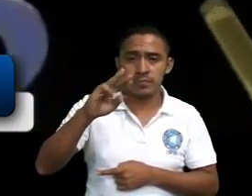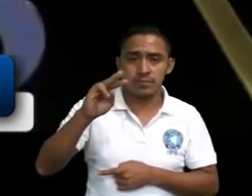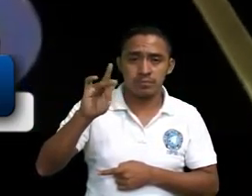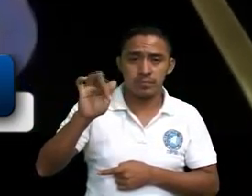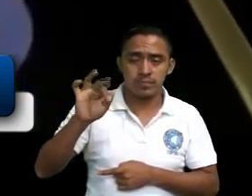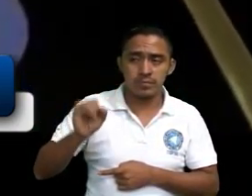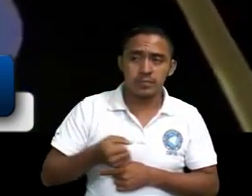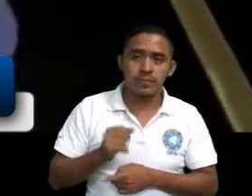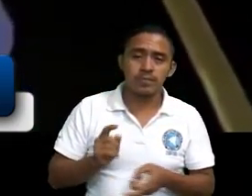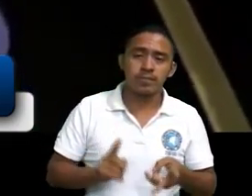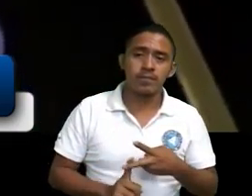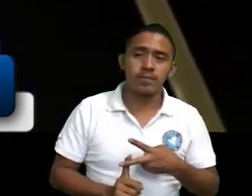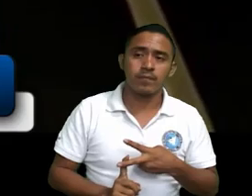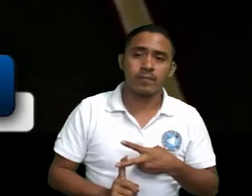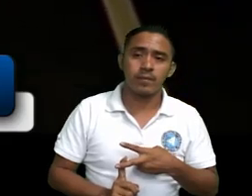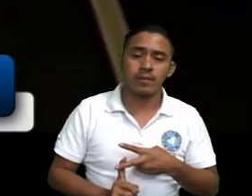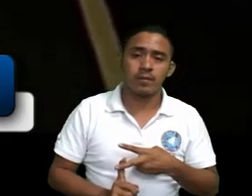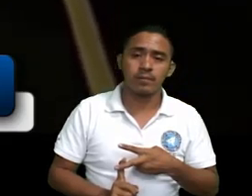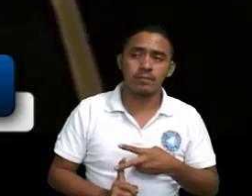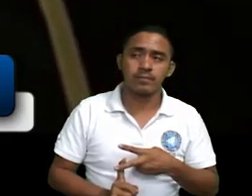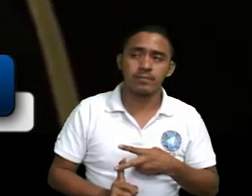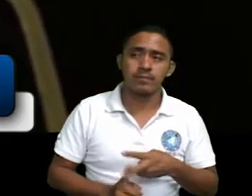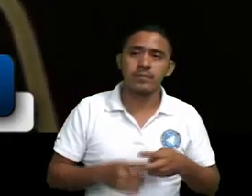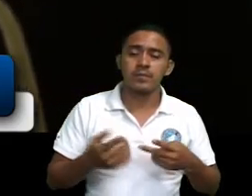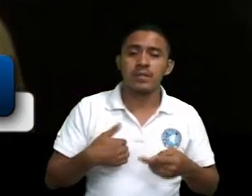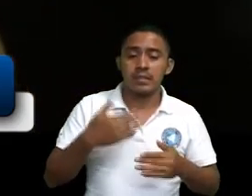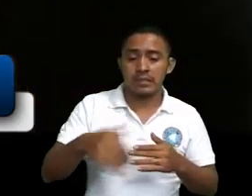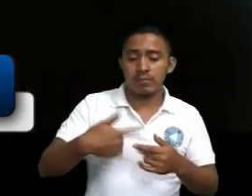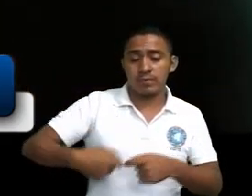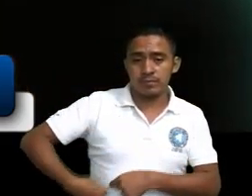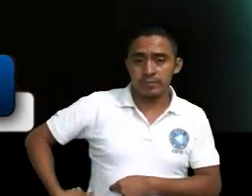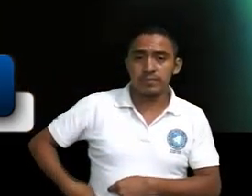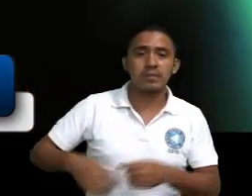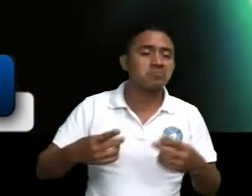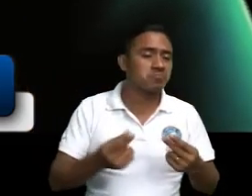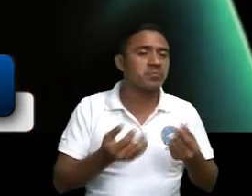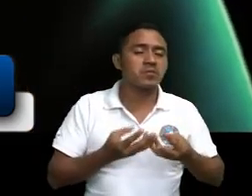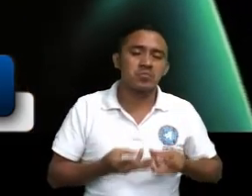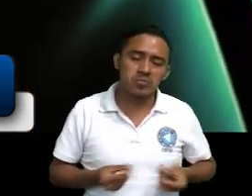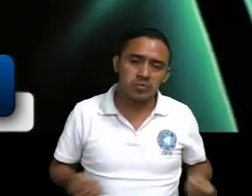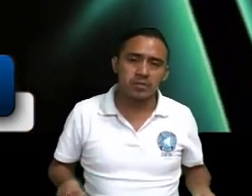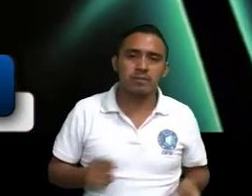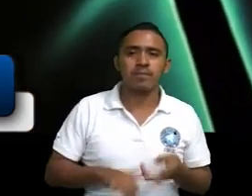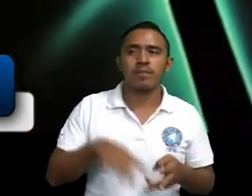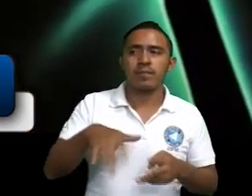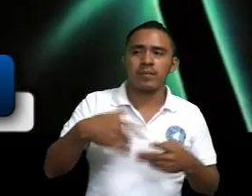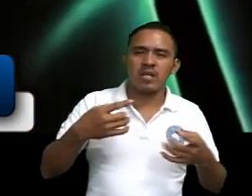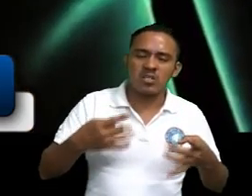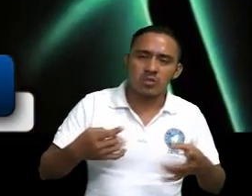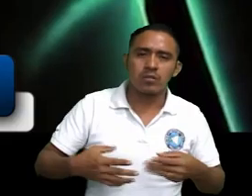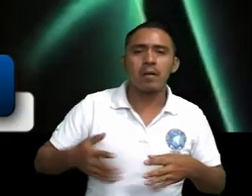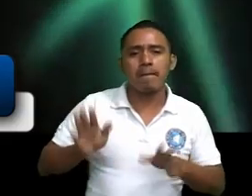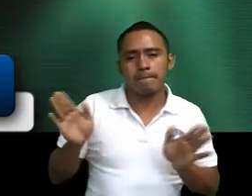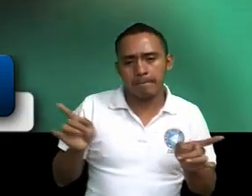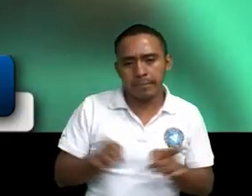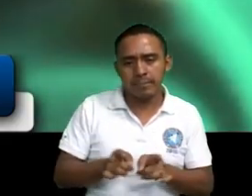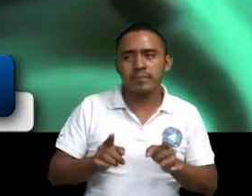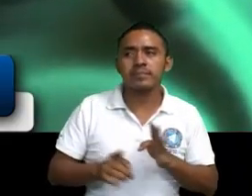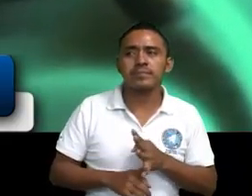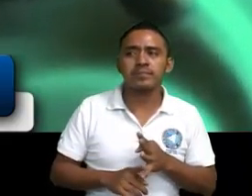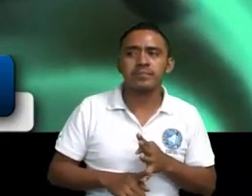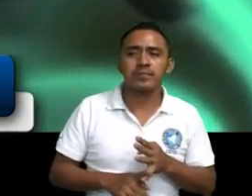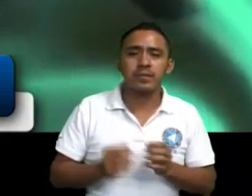milímetros. La recuperación posoperatoria es mucho más rápida. El dolor posoperatorio es menor.